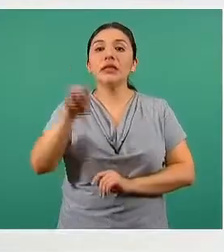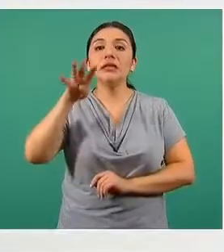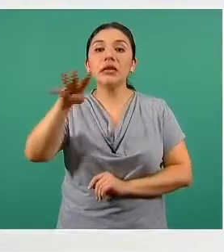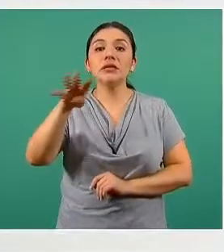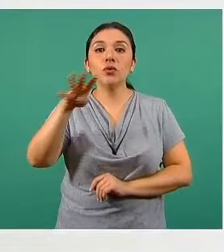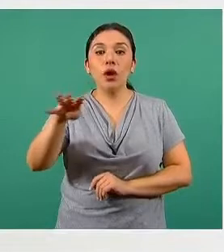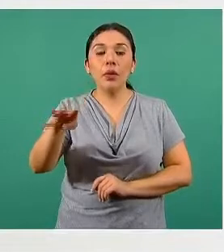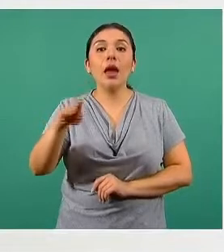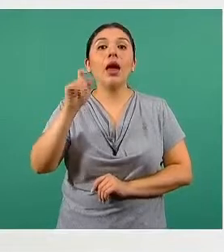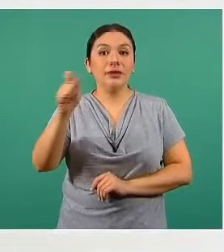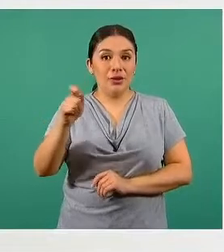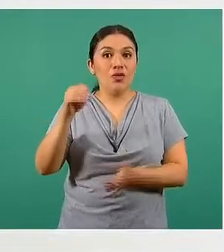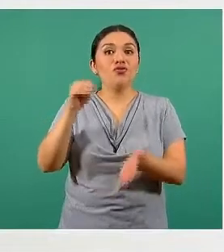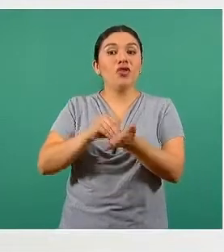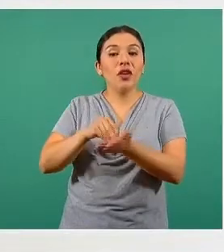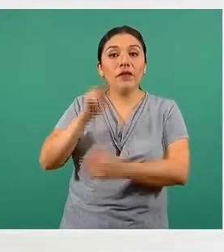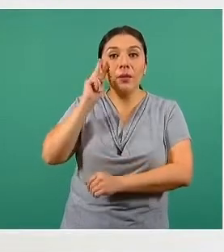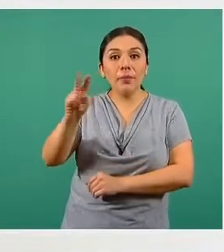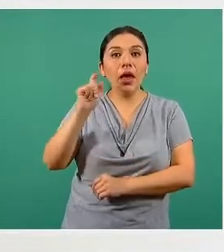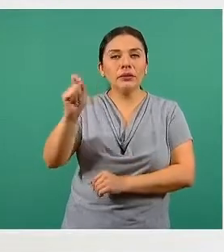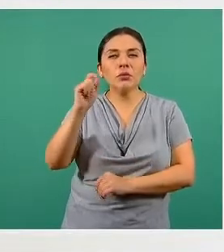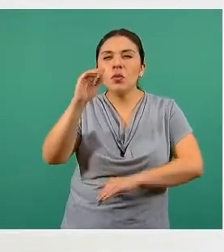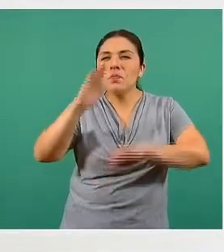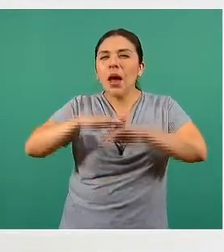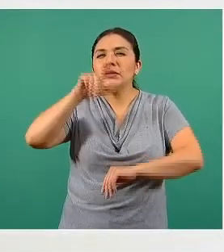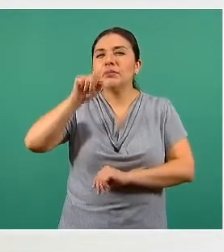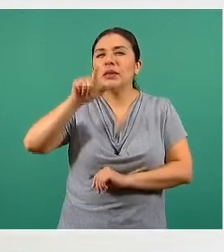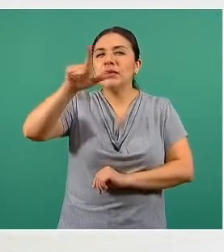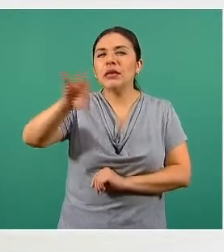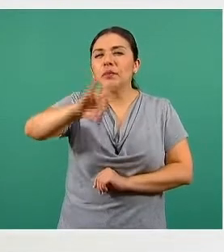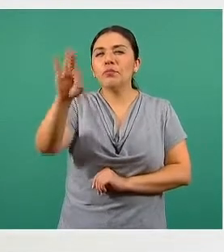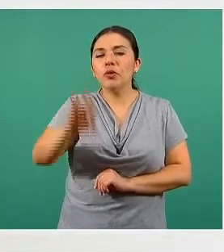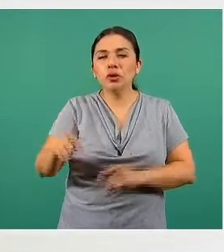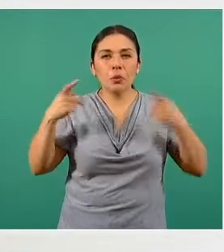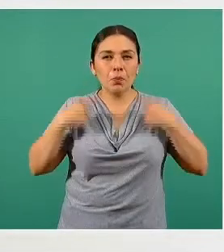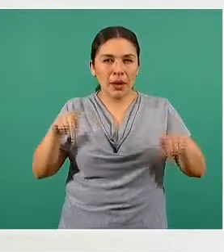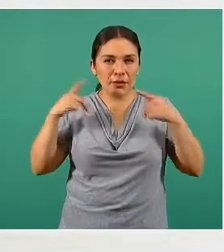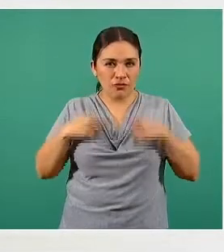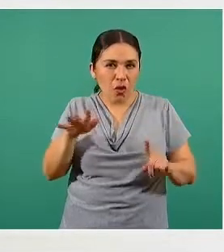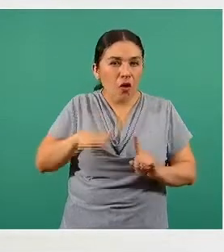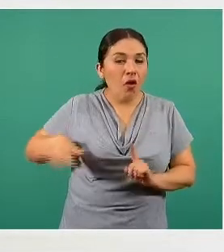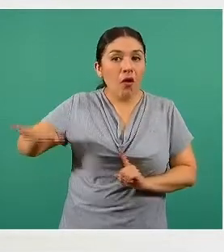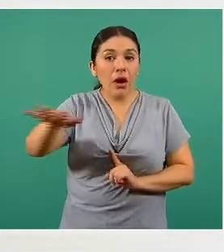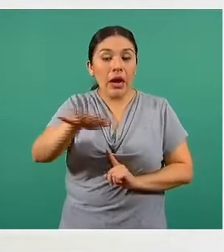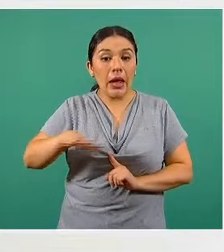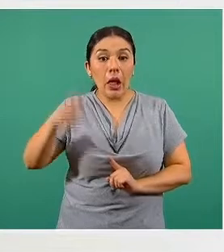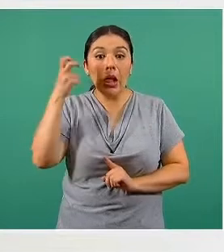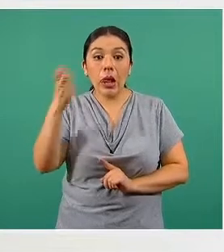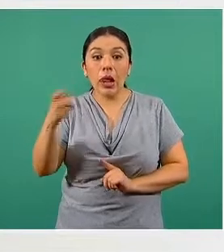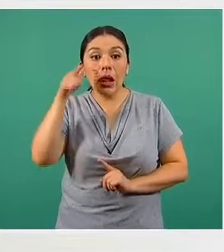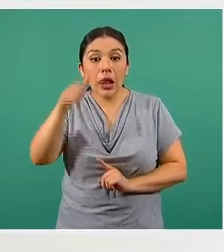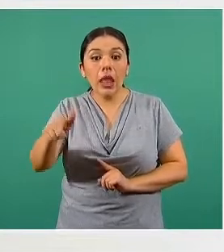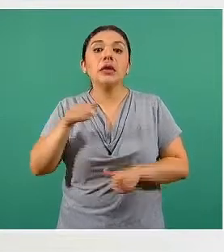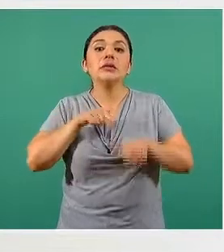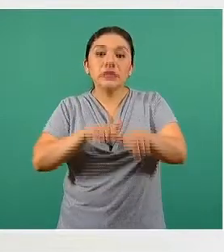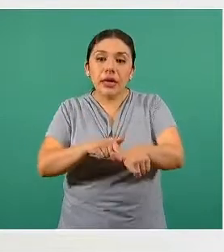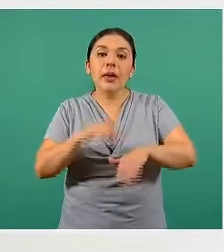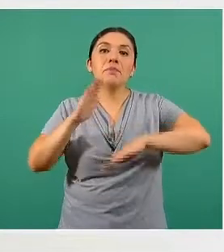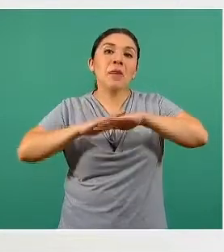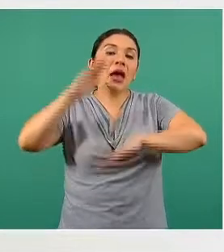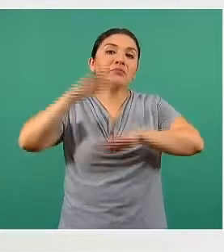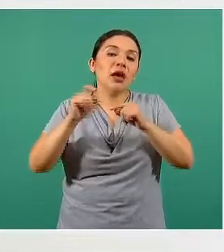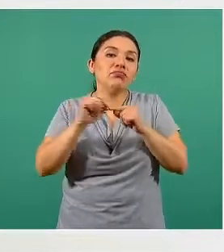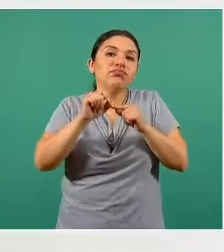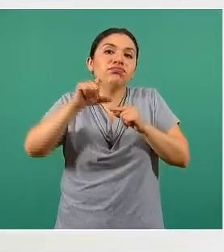24.570.319, que sigue siendo todavía un poco más de 27% de la población, y esto seguirá aumentando,